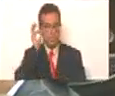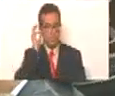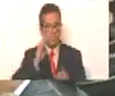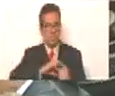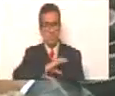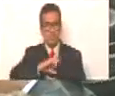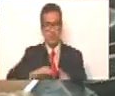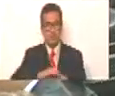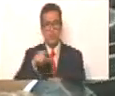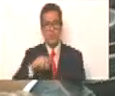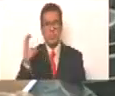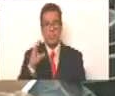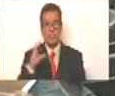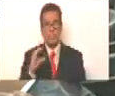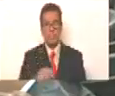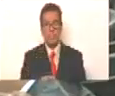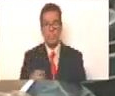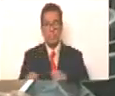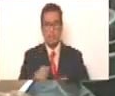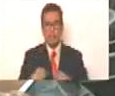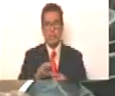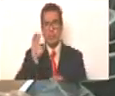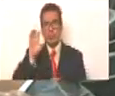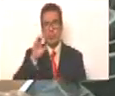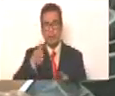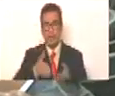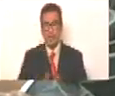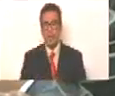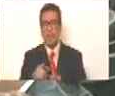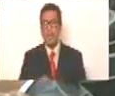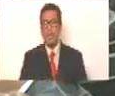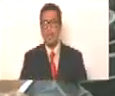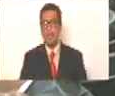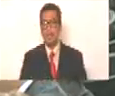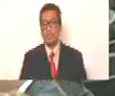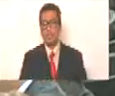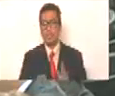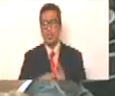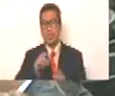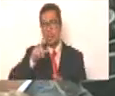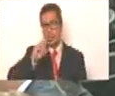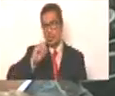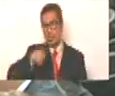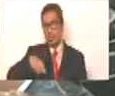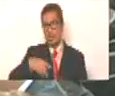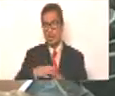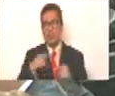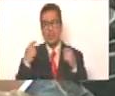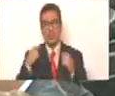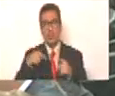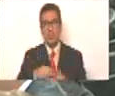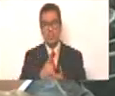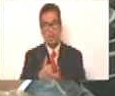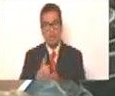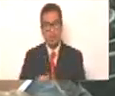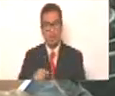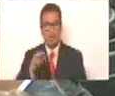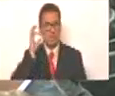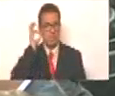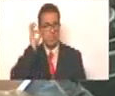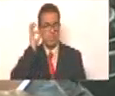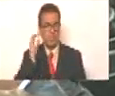Caracas, con activistas en todo el país, donde nace el manifiesto contra López Contreras, lleno de reclamos en beneficio de la mujer. Todas